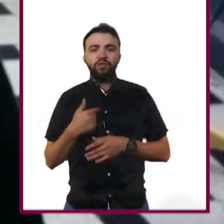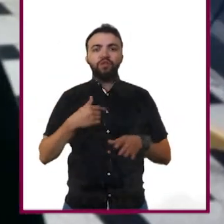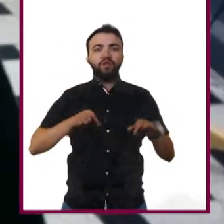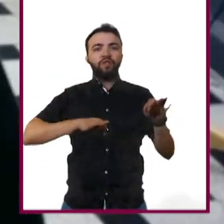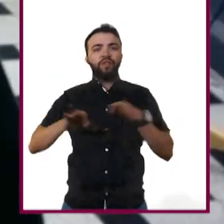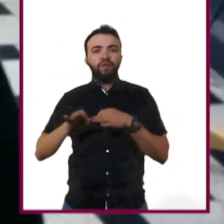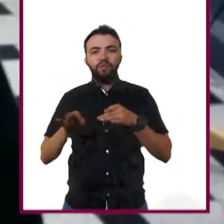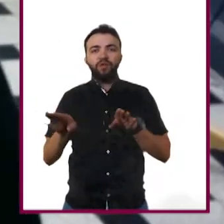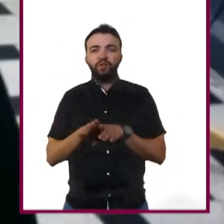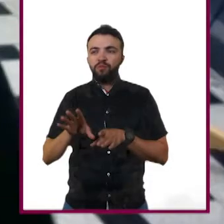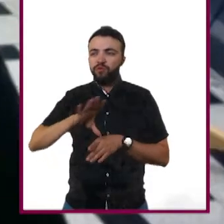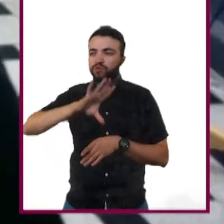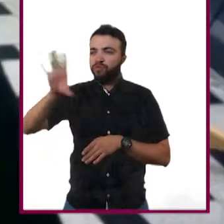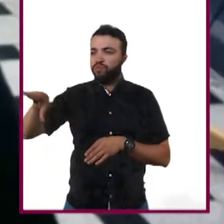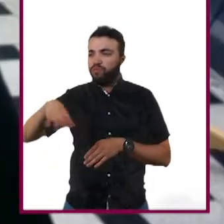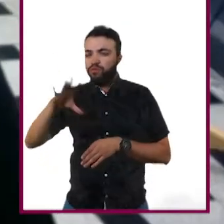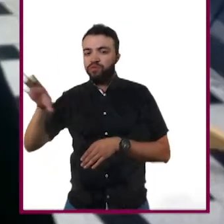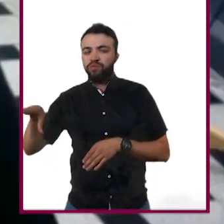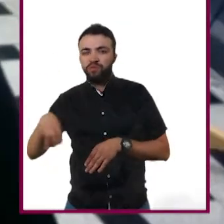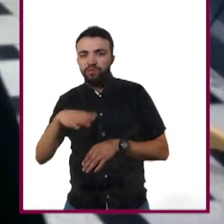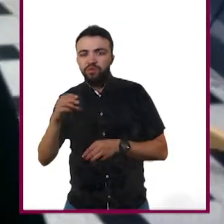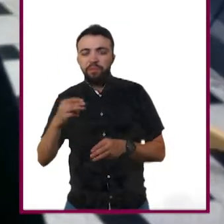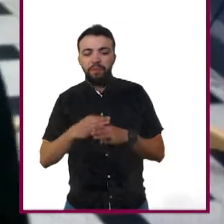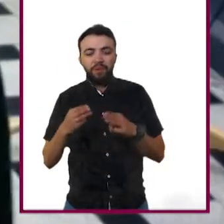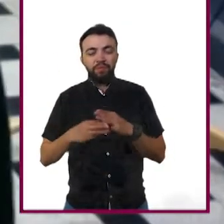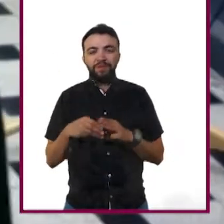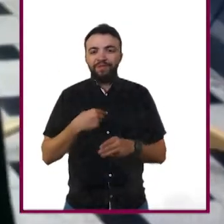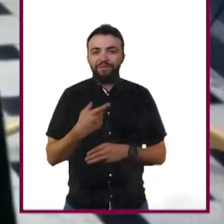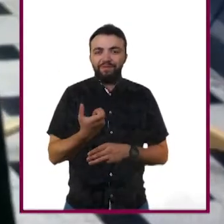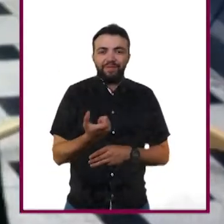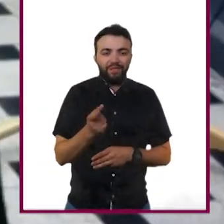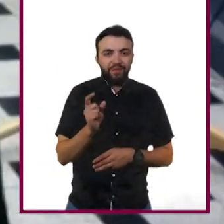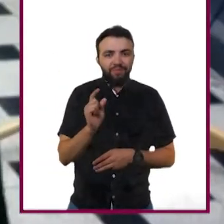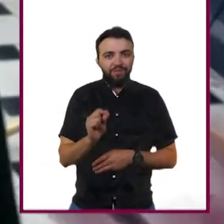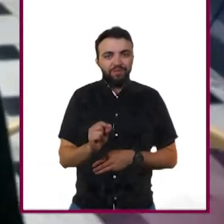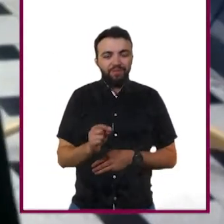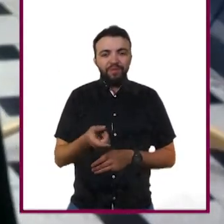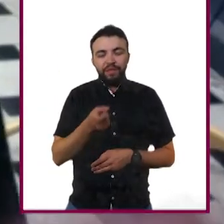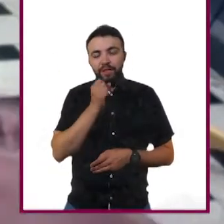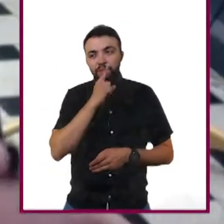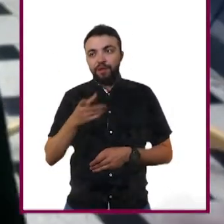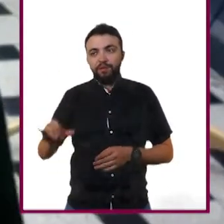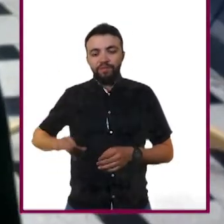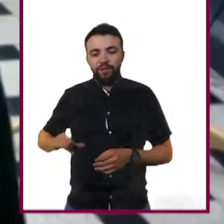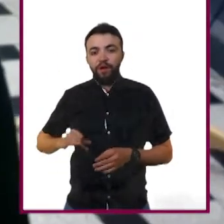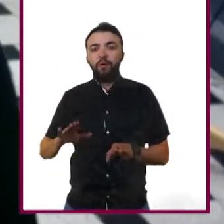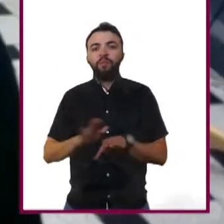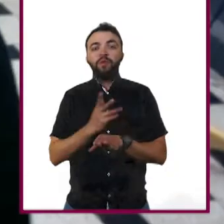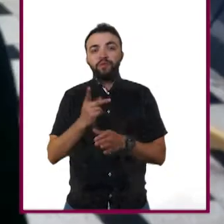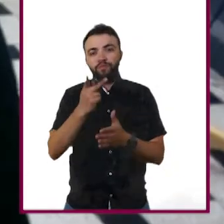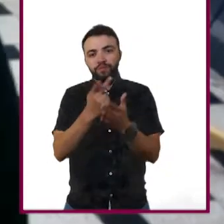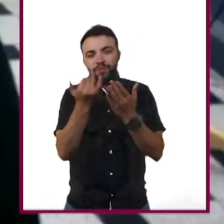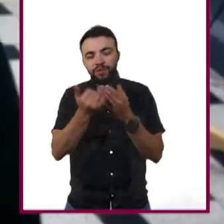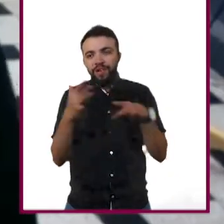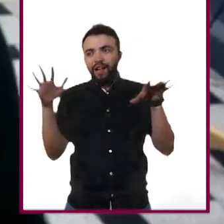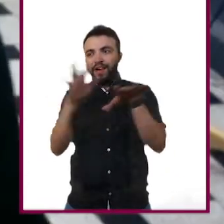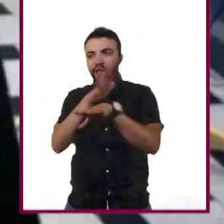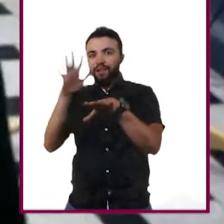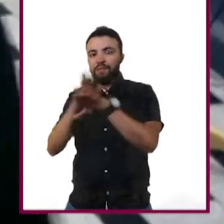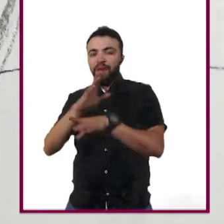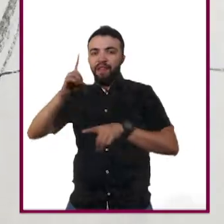conseguir materiales. No tenía mucho presupuesto, que también es algo bien interesante, cómo los proyectos van cambiando dependiendo